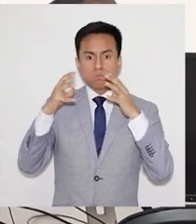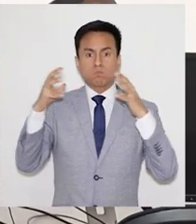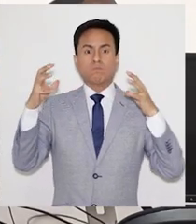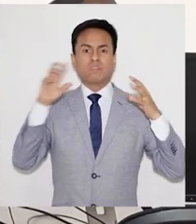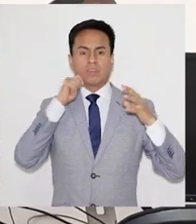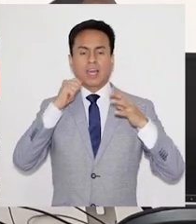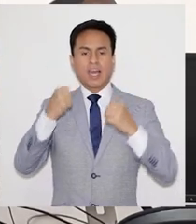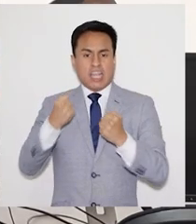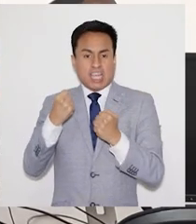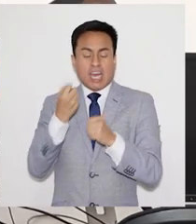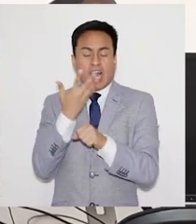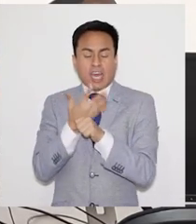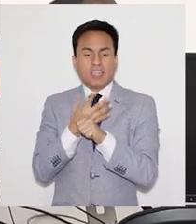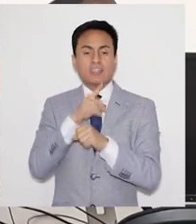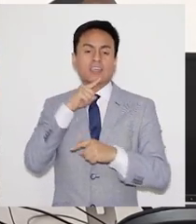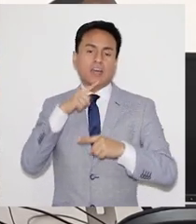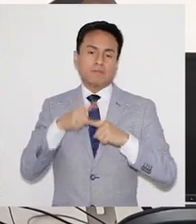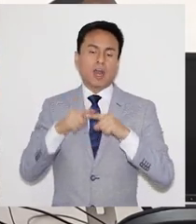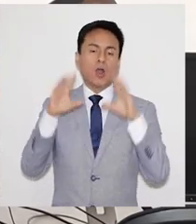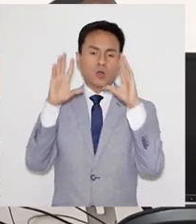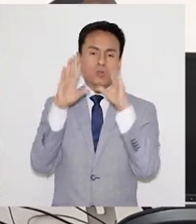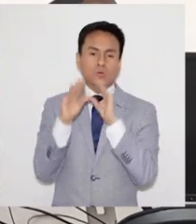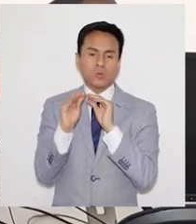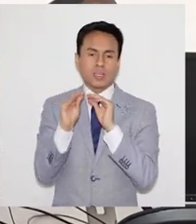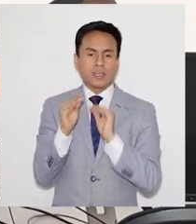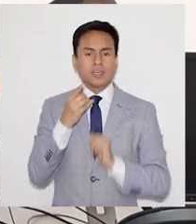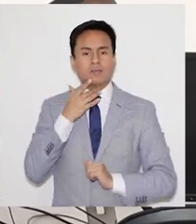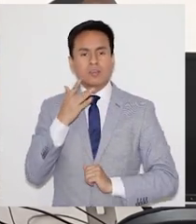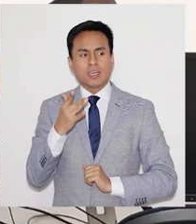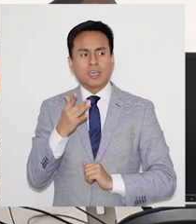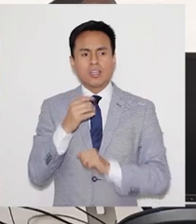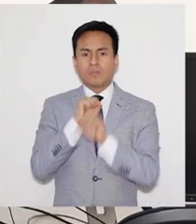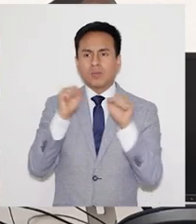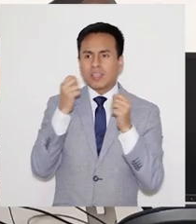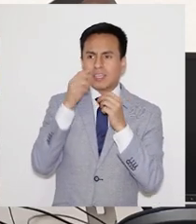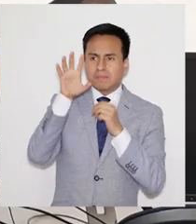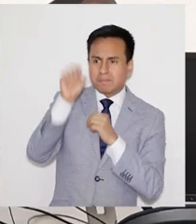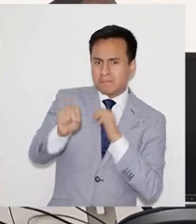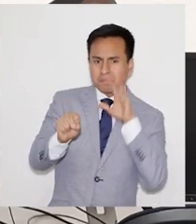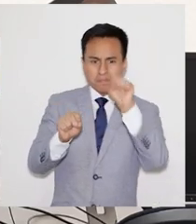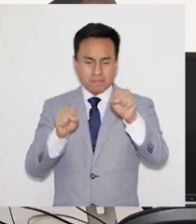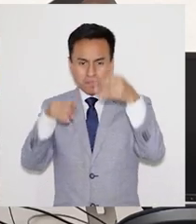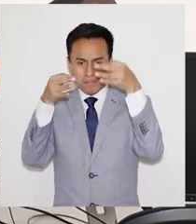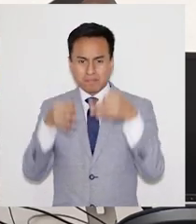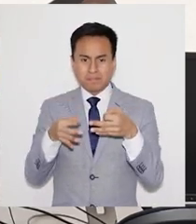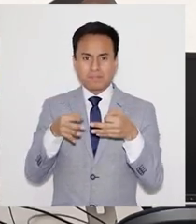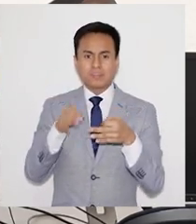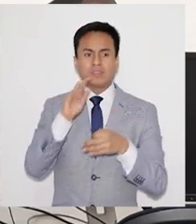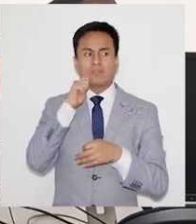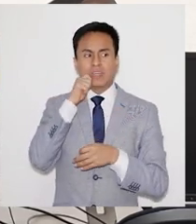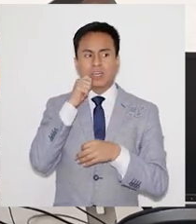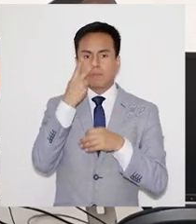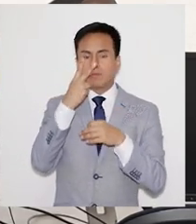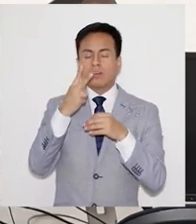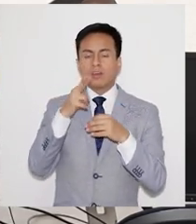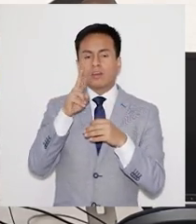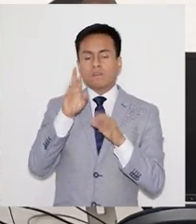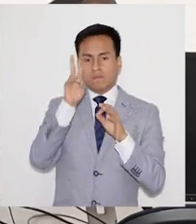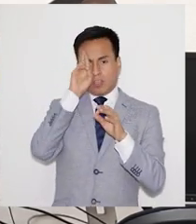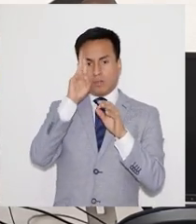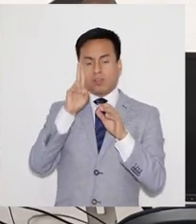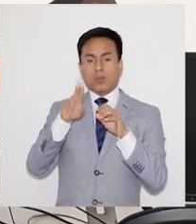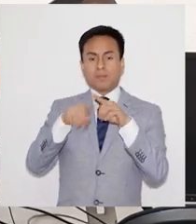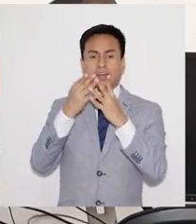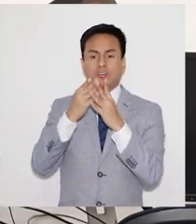este tipo de energía y la llamaron oscura, porque no la podemos detectar directamente, sino que vemos este fenómeno de